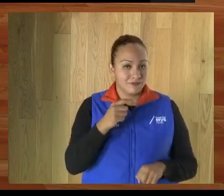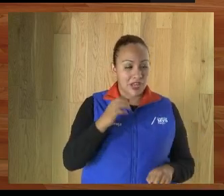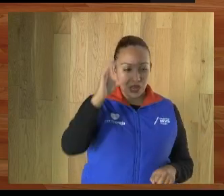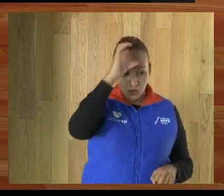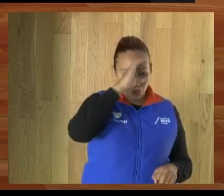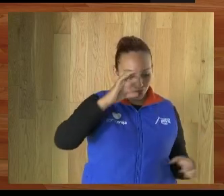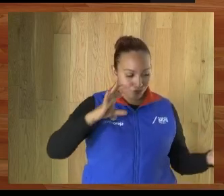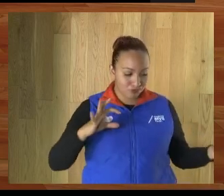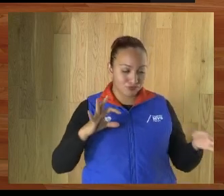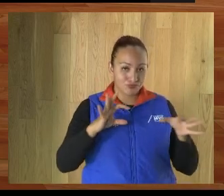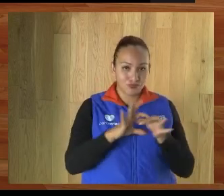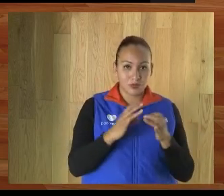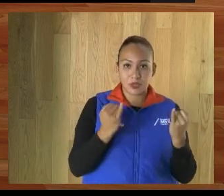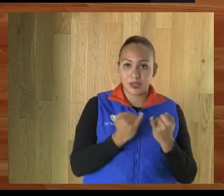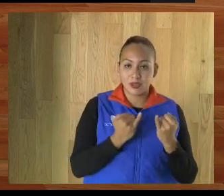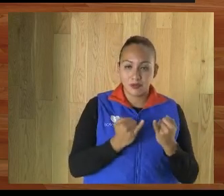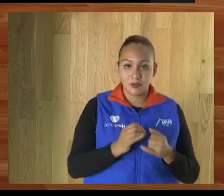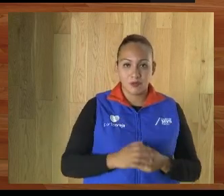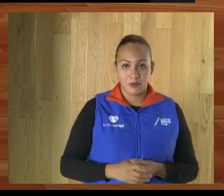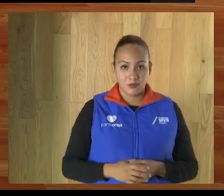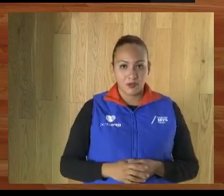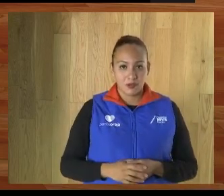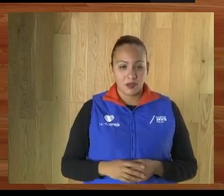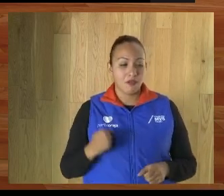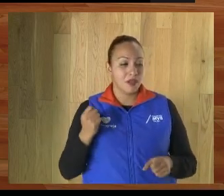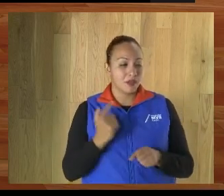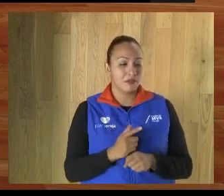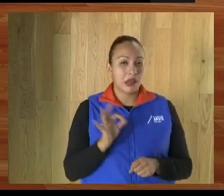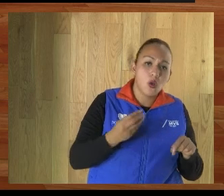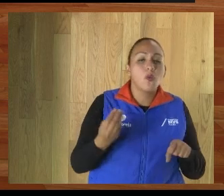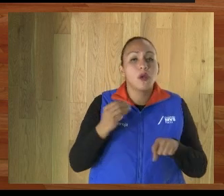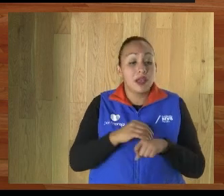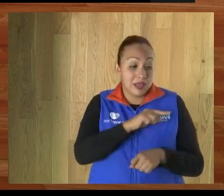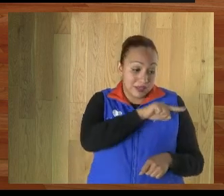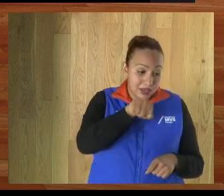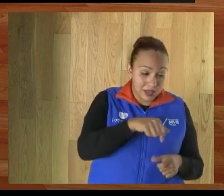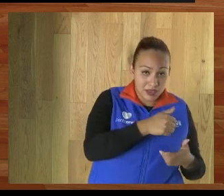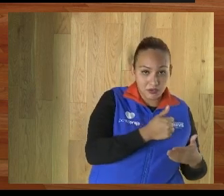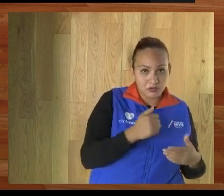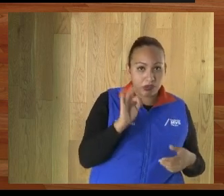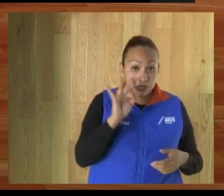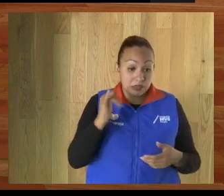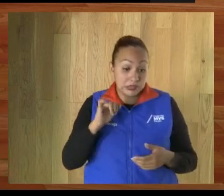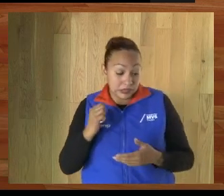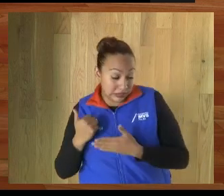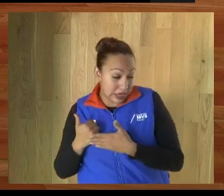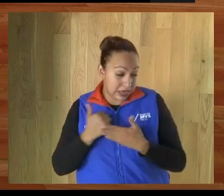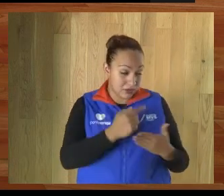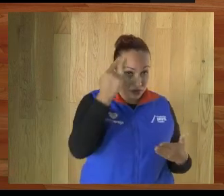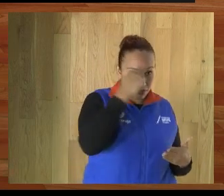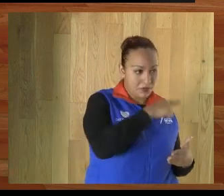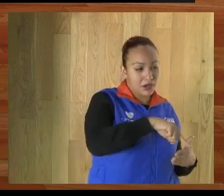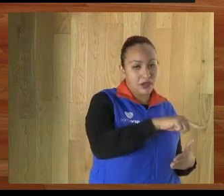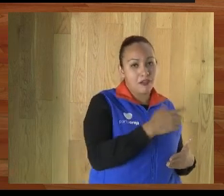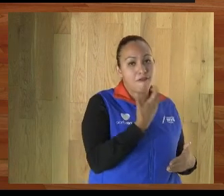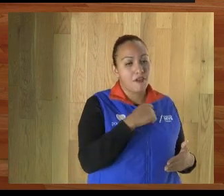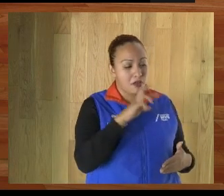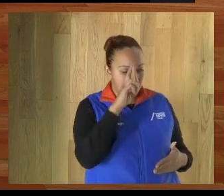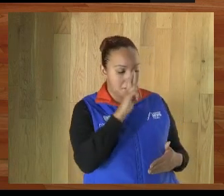como un tema estratégico de la importancia de la reputación y, por tanto, se integre en la organización, en los